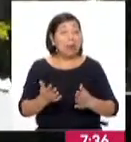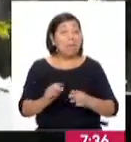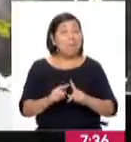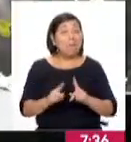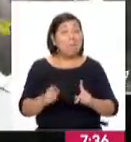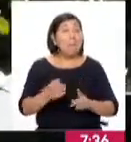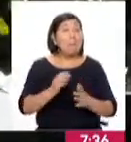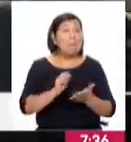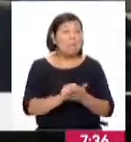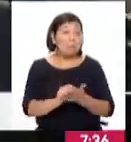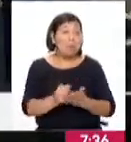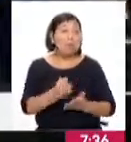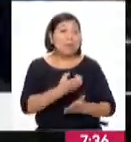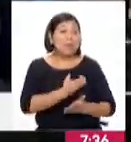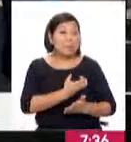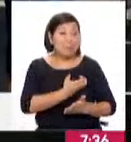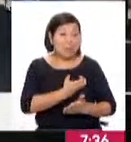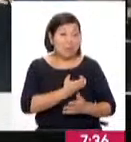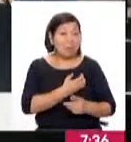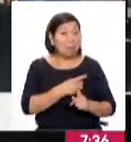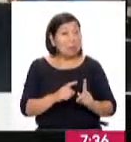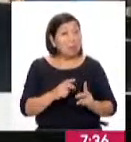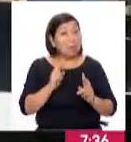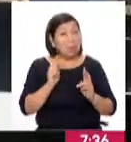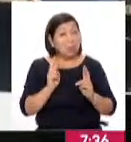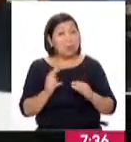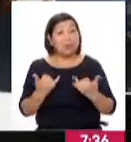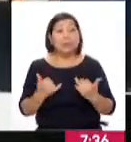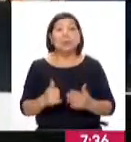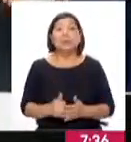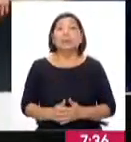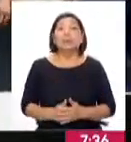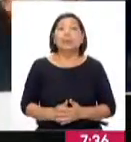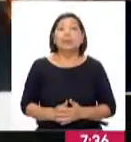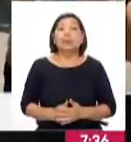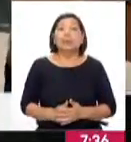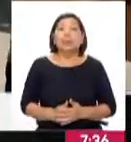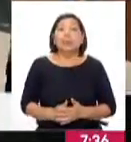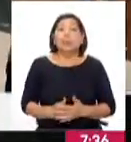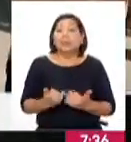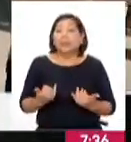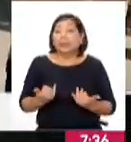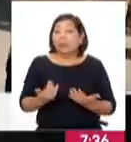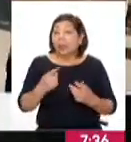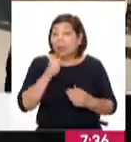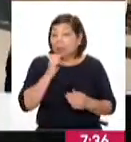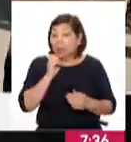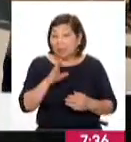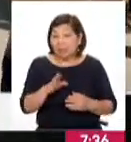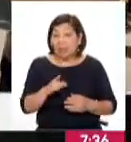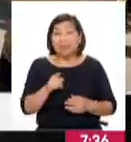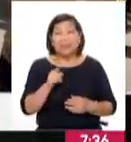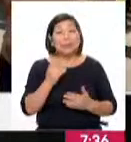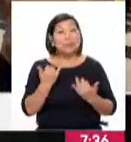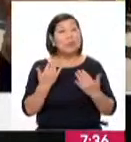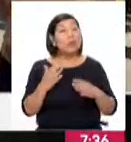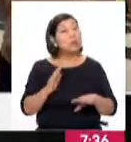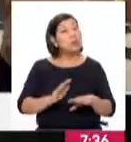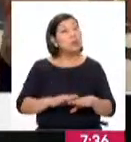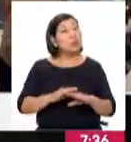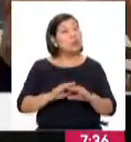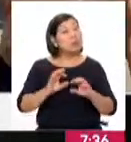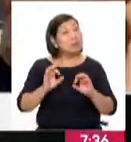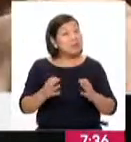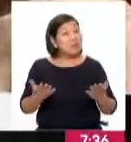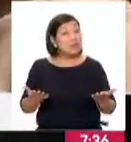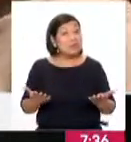por eso que se ha cambiado el sistema de alerta No ahora acotando lo que a lo que menciona sobre si